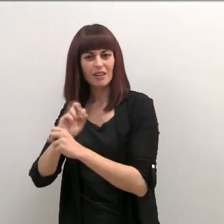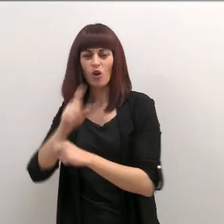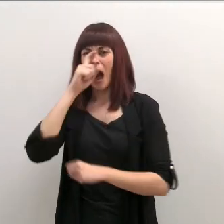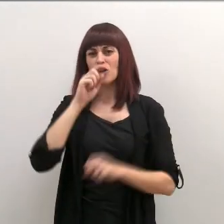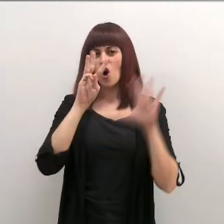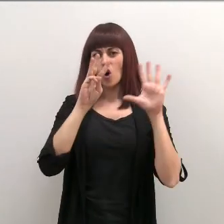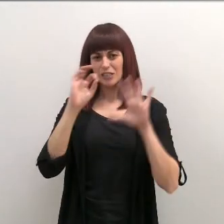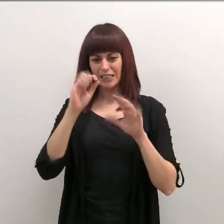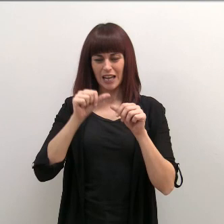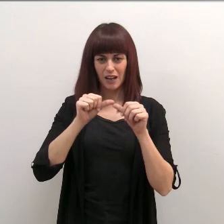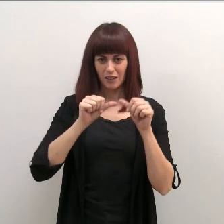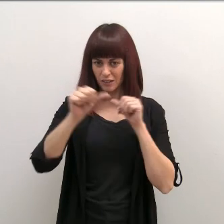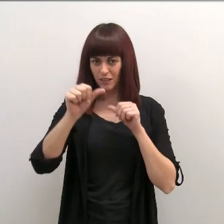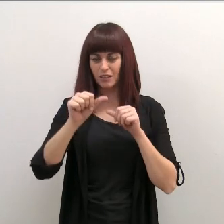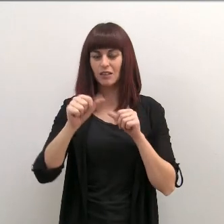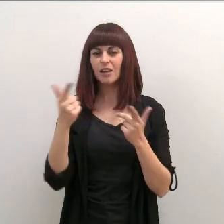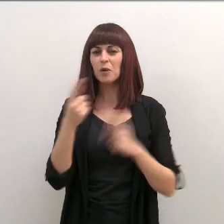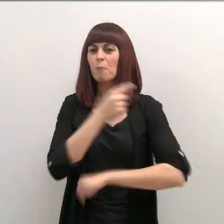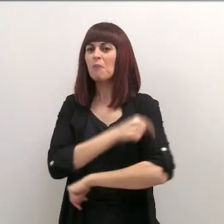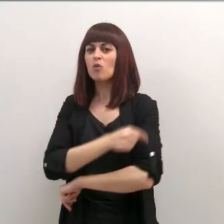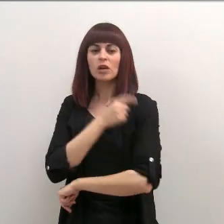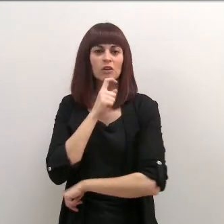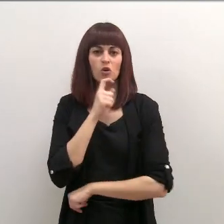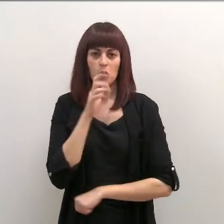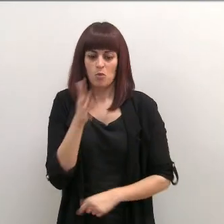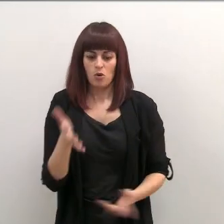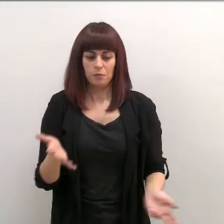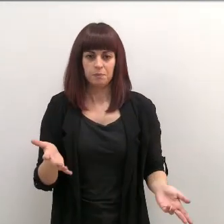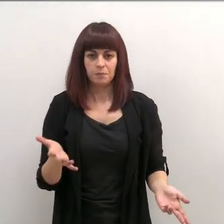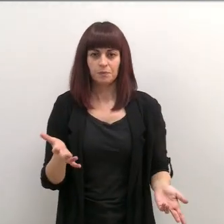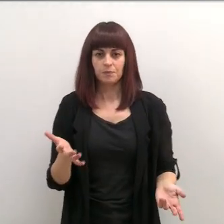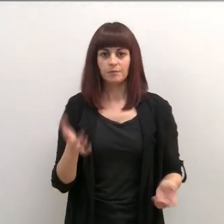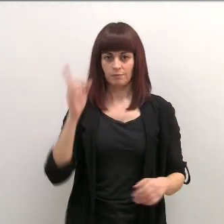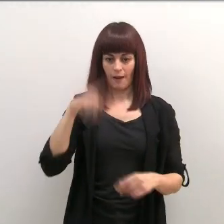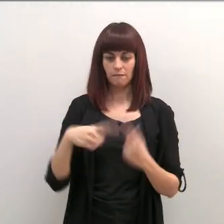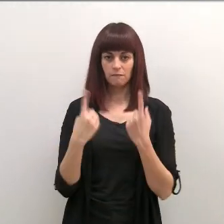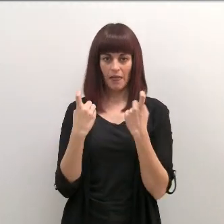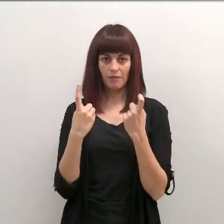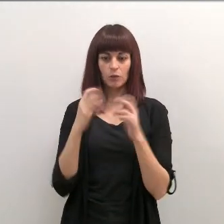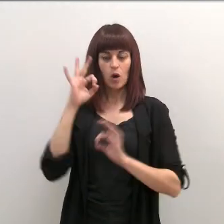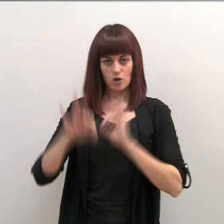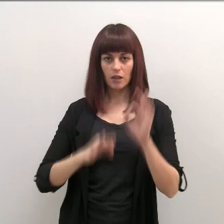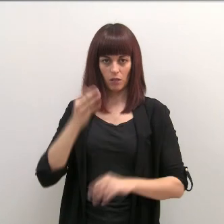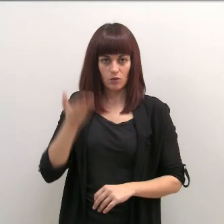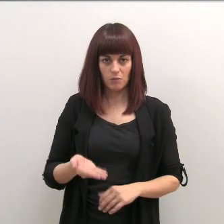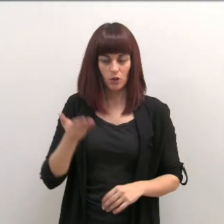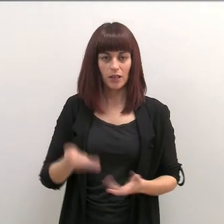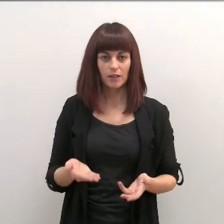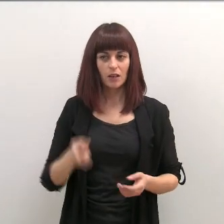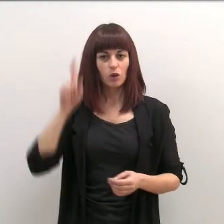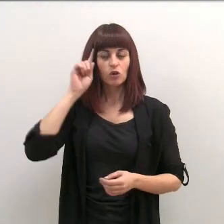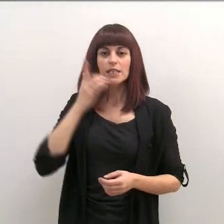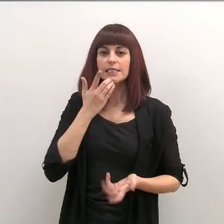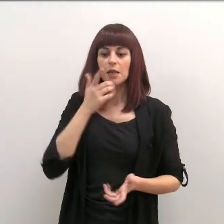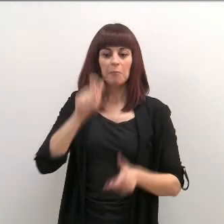ese sentido, ¿cómo será esa vacunación? Porque entiendo que ahí eso también requiere una logística importante, ¿no? Porque no sé si será